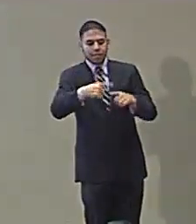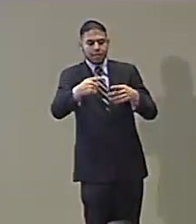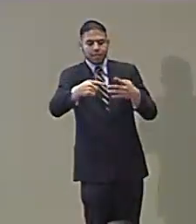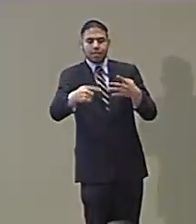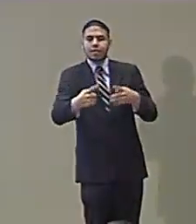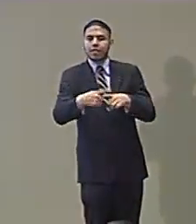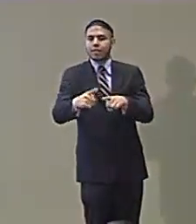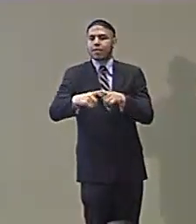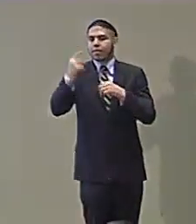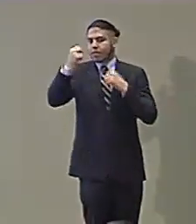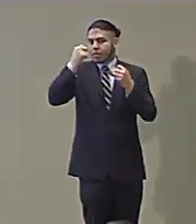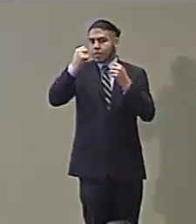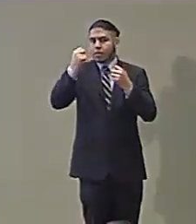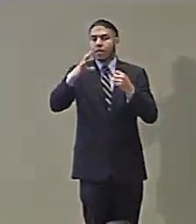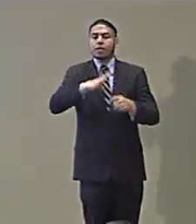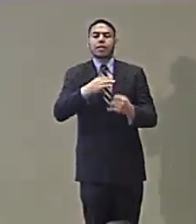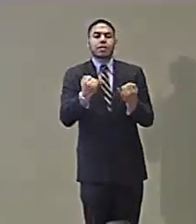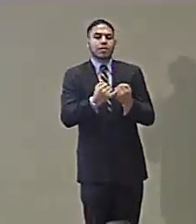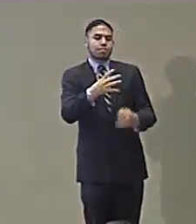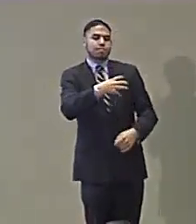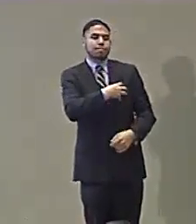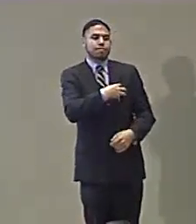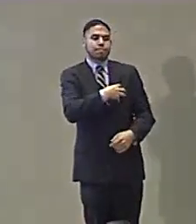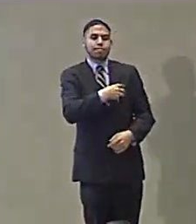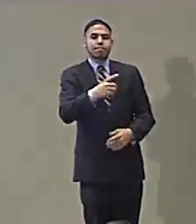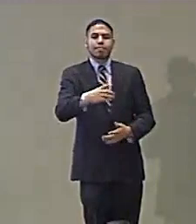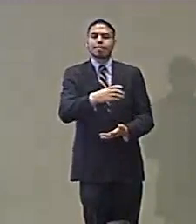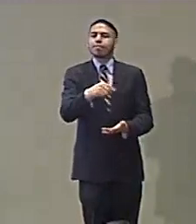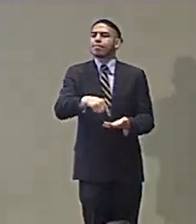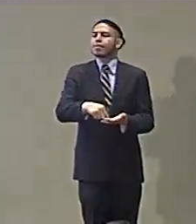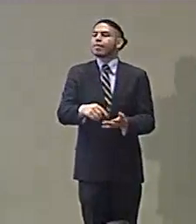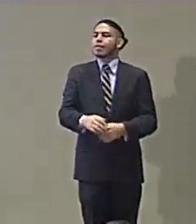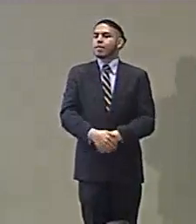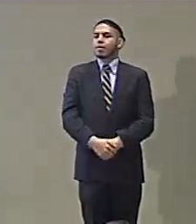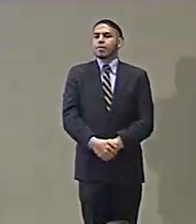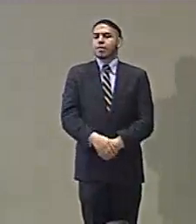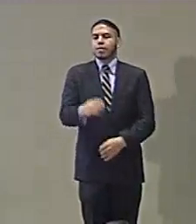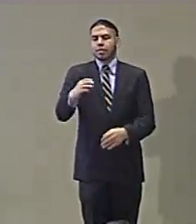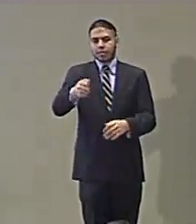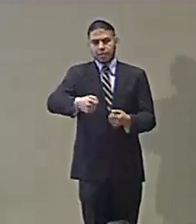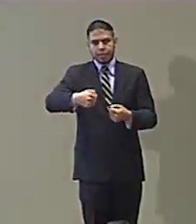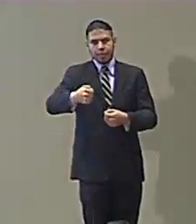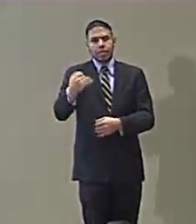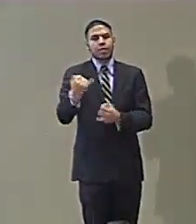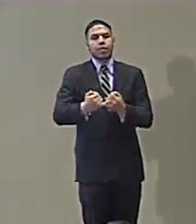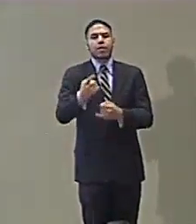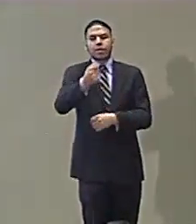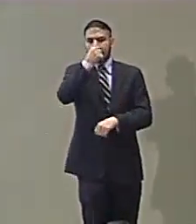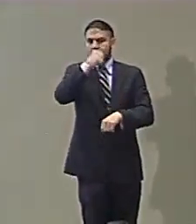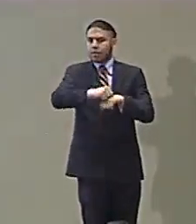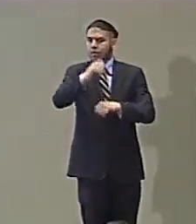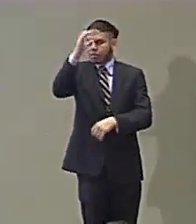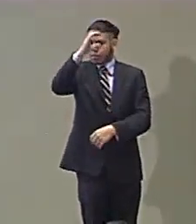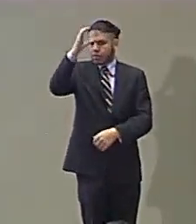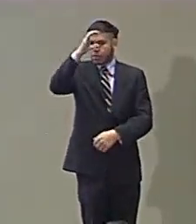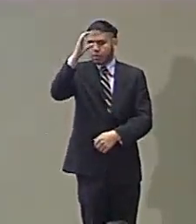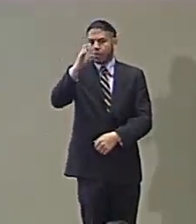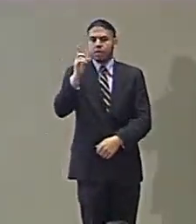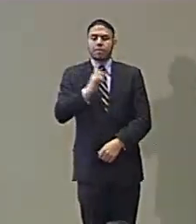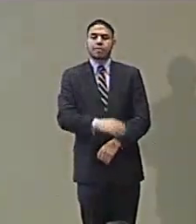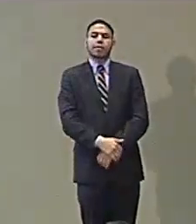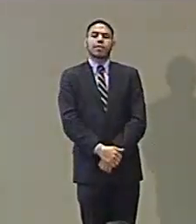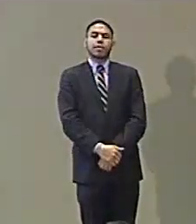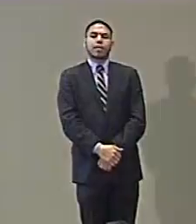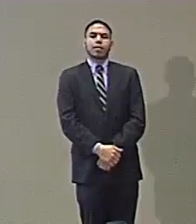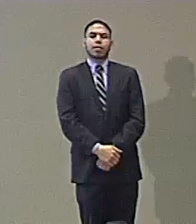también en la capital de todos los mexicanos saludo también a mi amiga mera cristina garcía cepeda aceitera cultura muchas gracias marc aquí